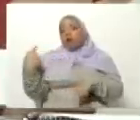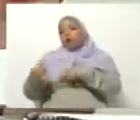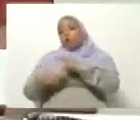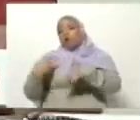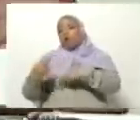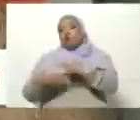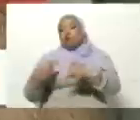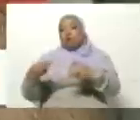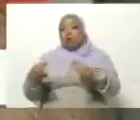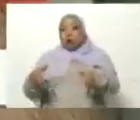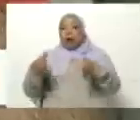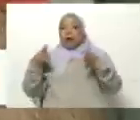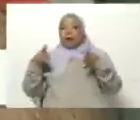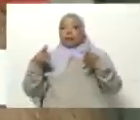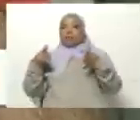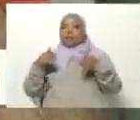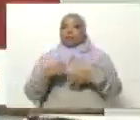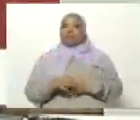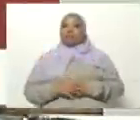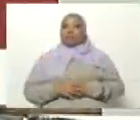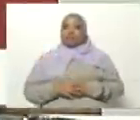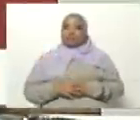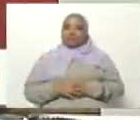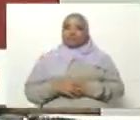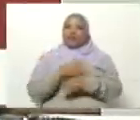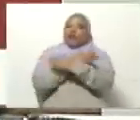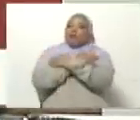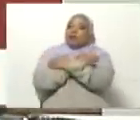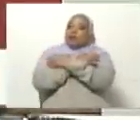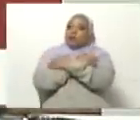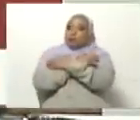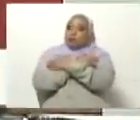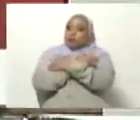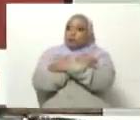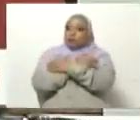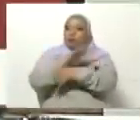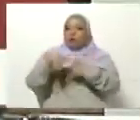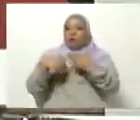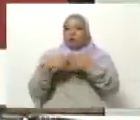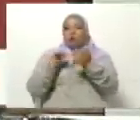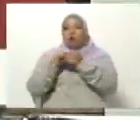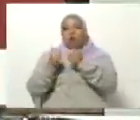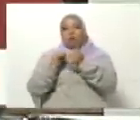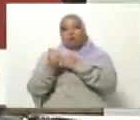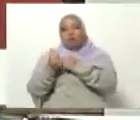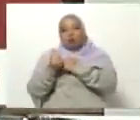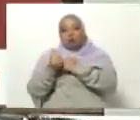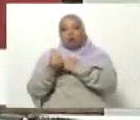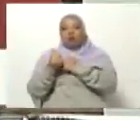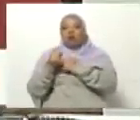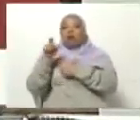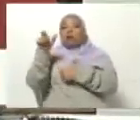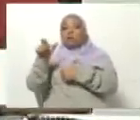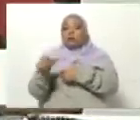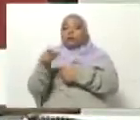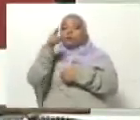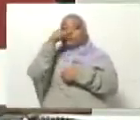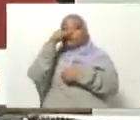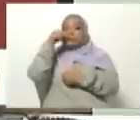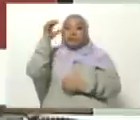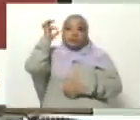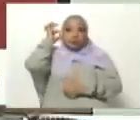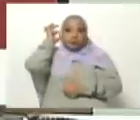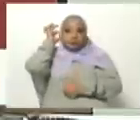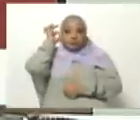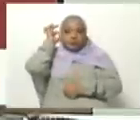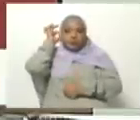Bolivariana. Y quedar campeones, mucho más, mucho más. Nuestra felicitación a todos los atletas, a las atletas, hombres y mujeres